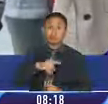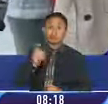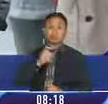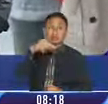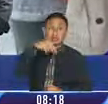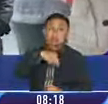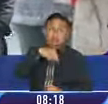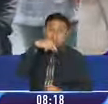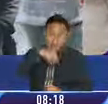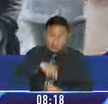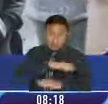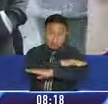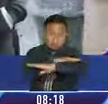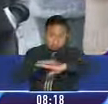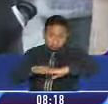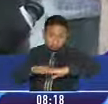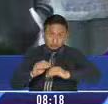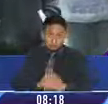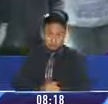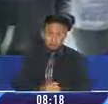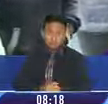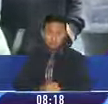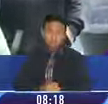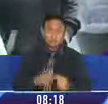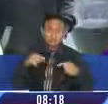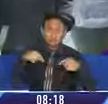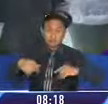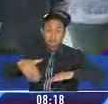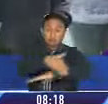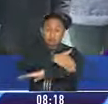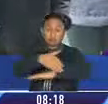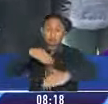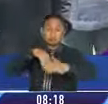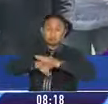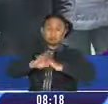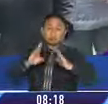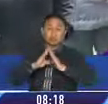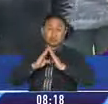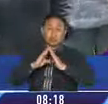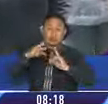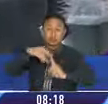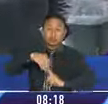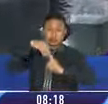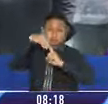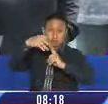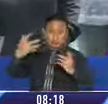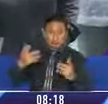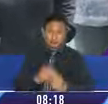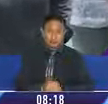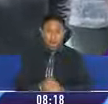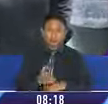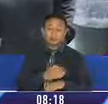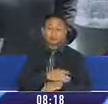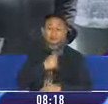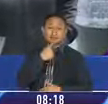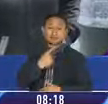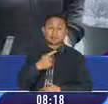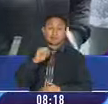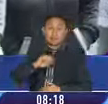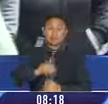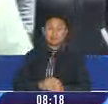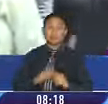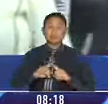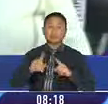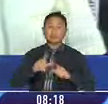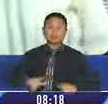necesitan es que la vía sea intervenida, sobre todo porque es la vía de acceso a sus viviendas, es una vía principal, como habíamos mencionado, que conecta varios